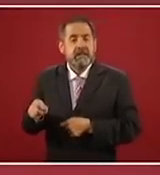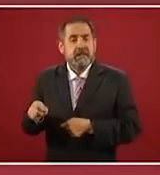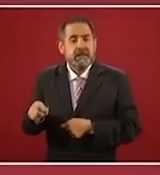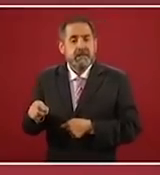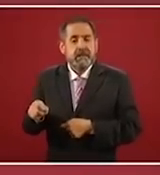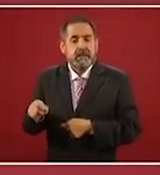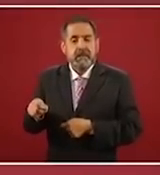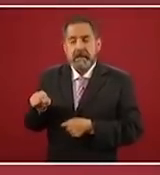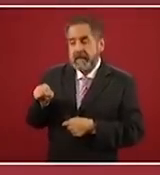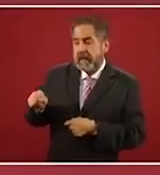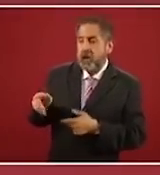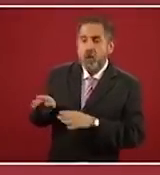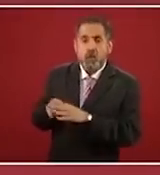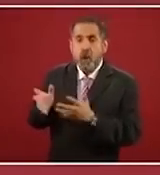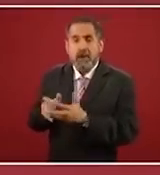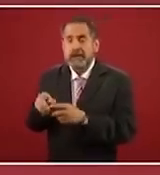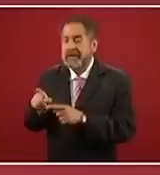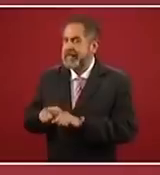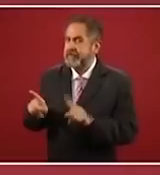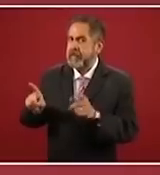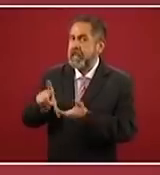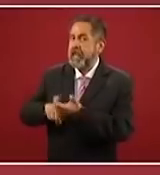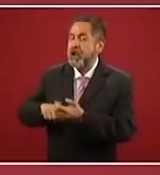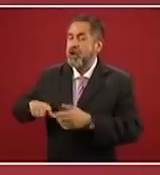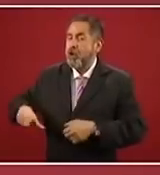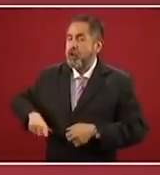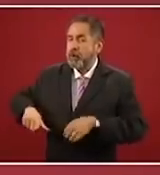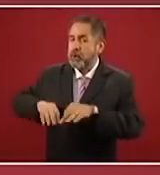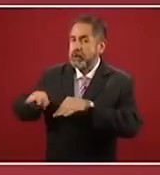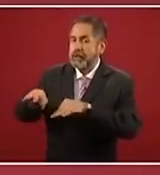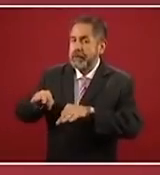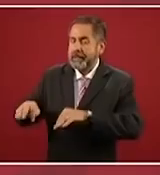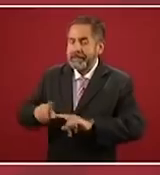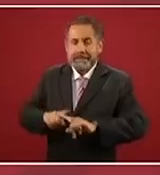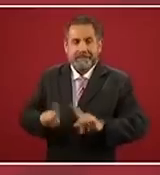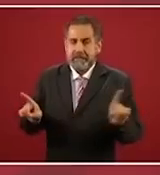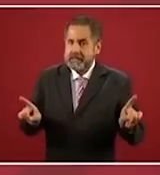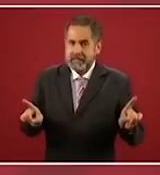el proceder de un servidor público.